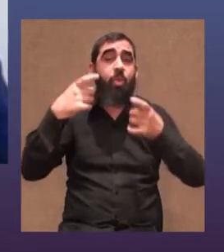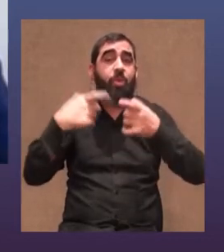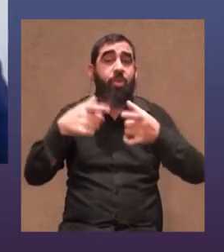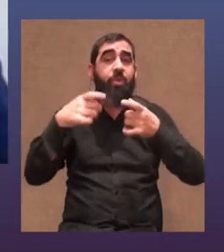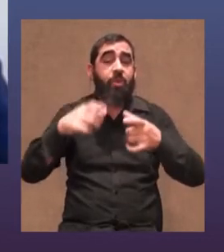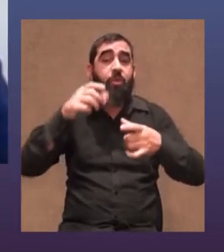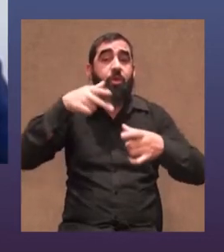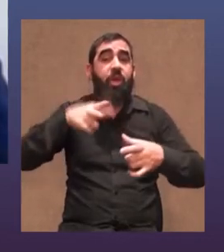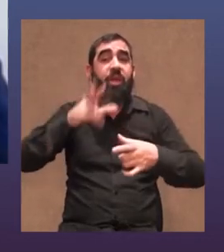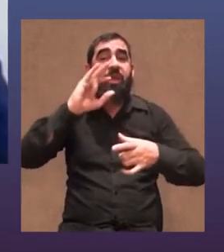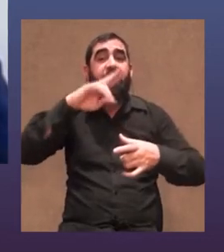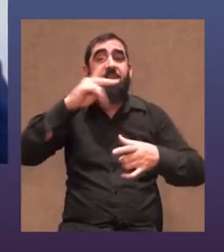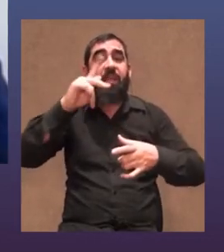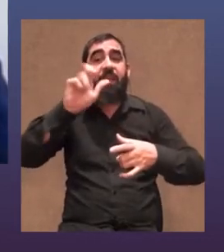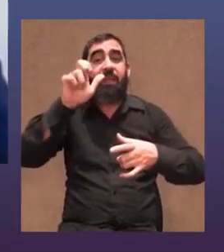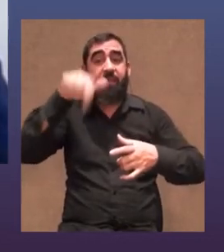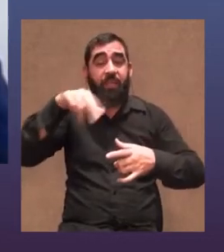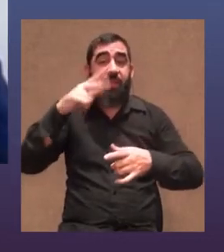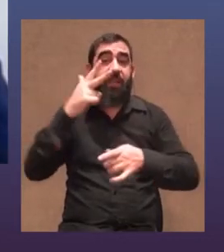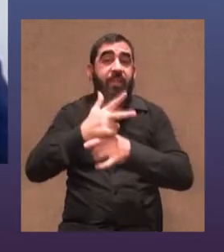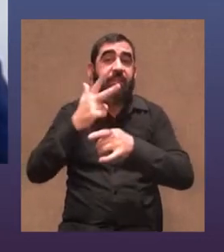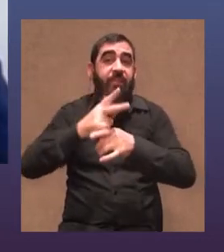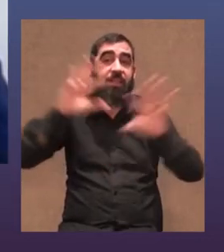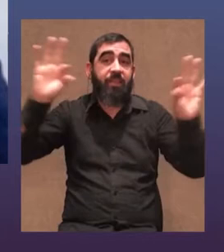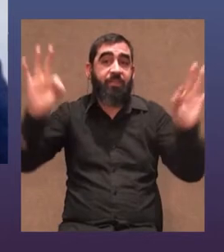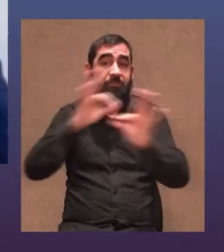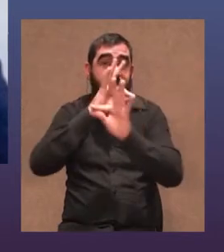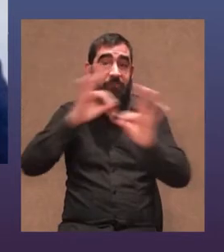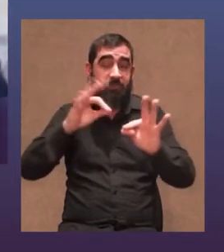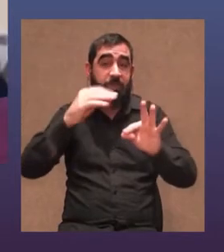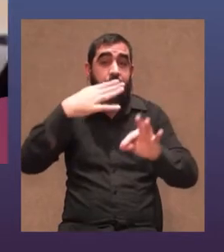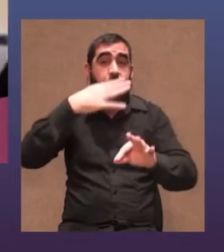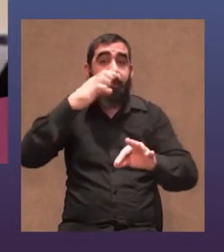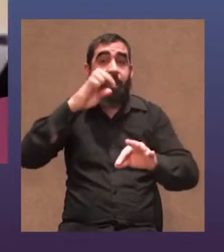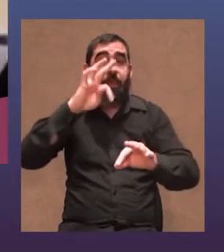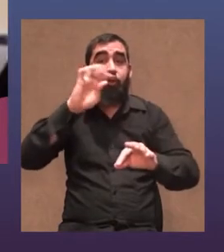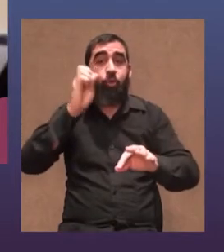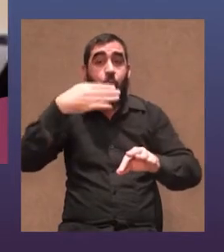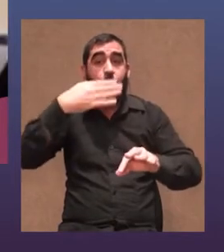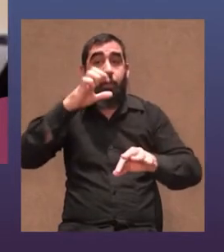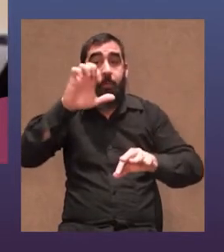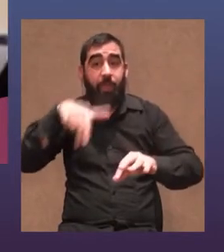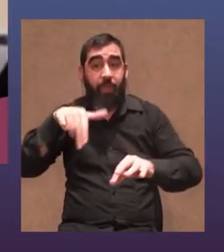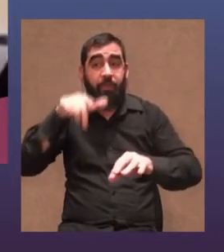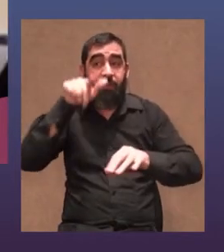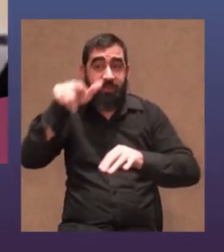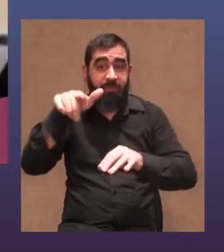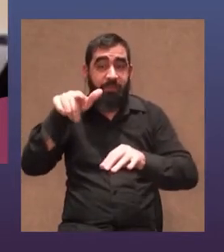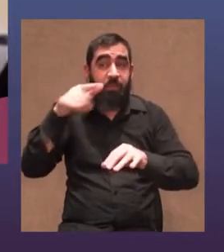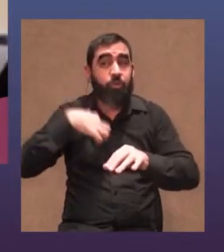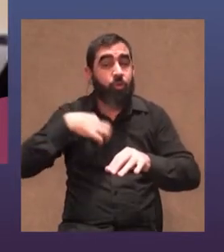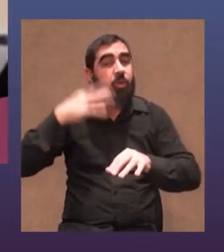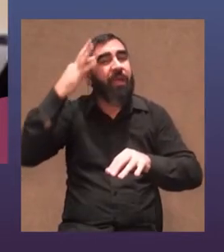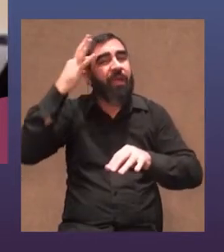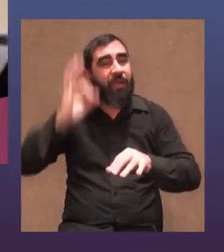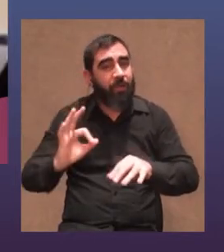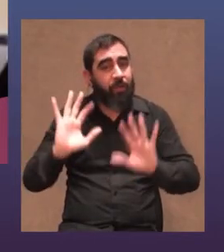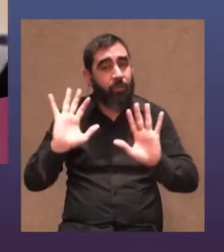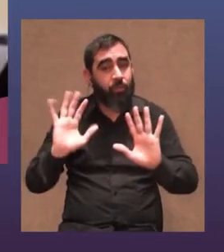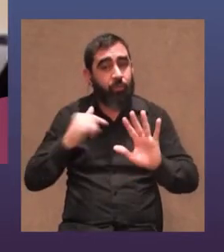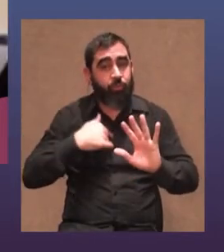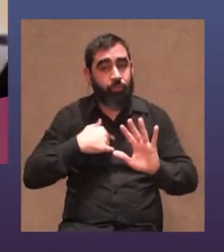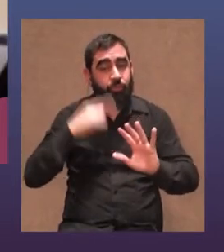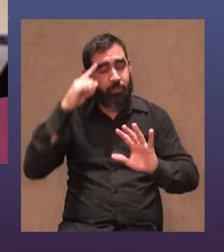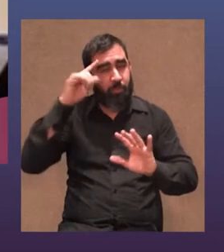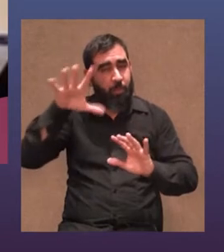Bernard Haitink dirigiendo la tercera sinfonía de Beethoven. Pero creo, yo